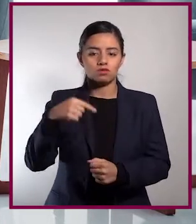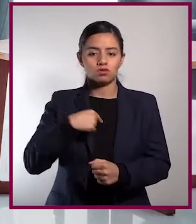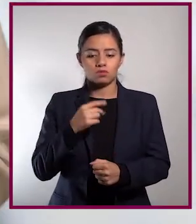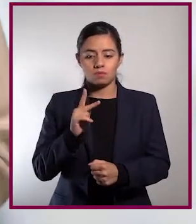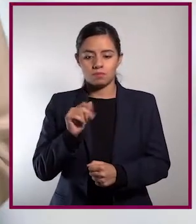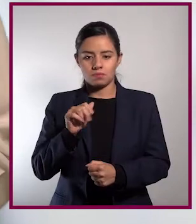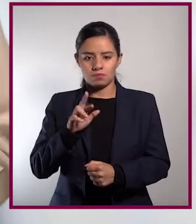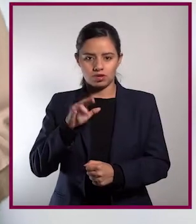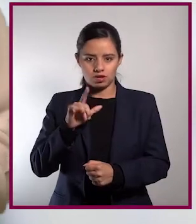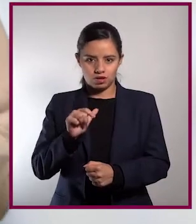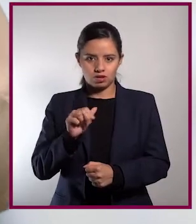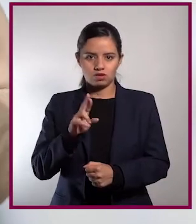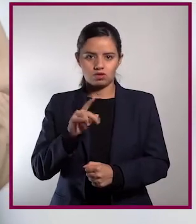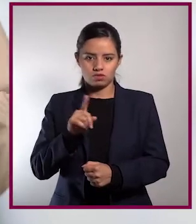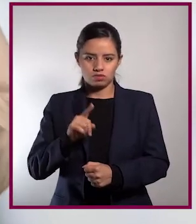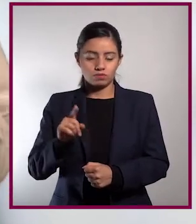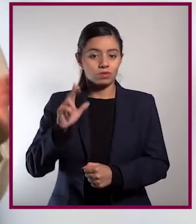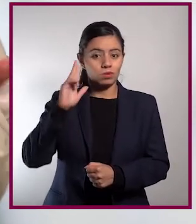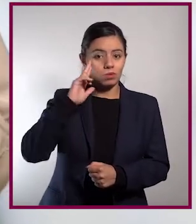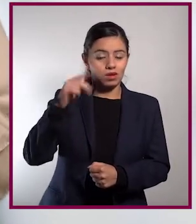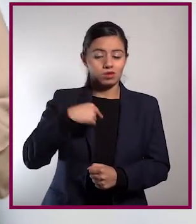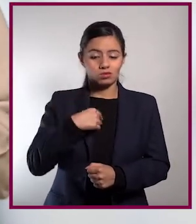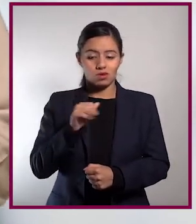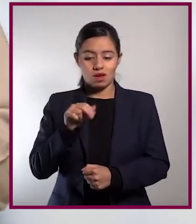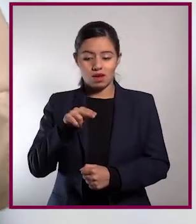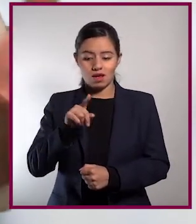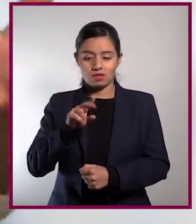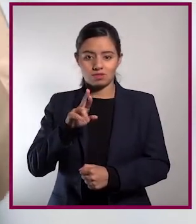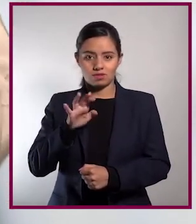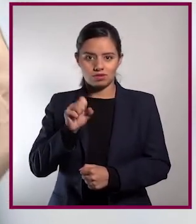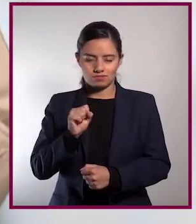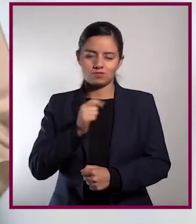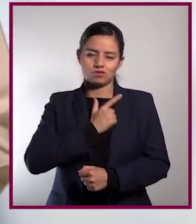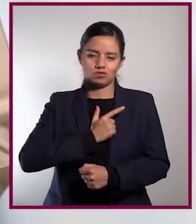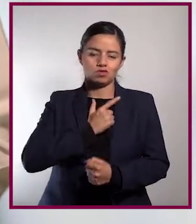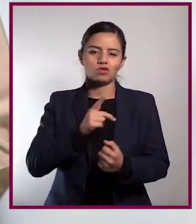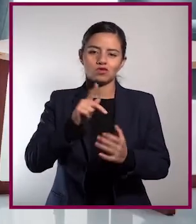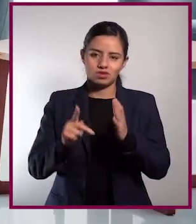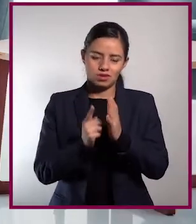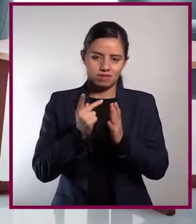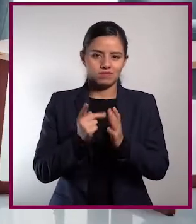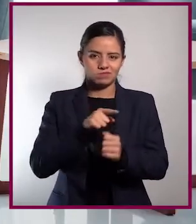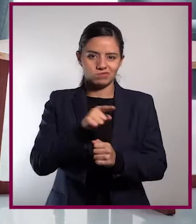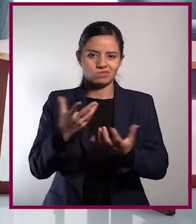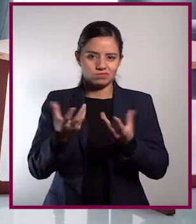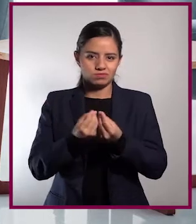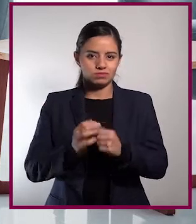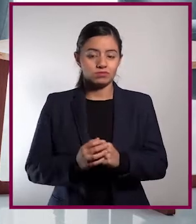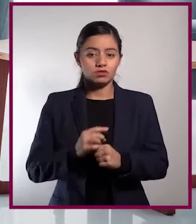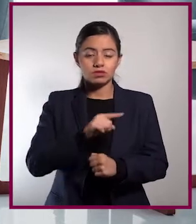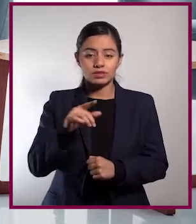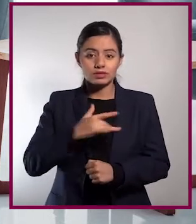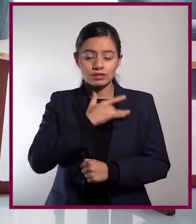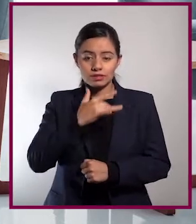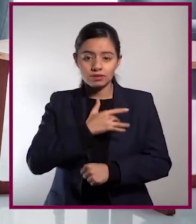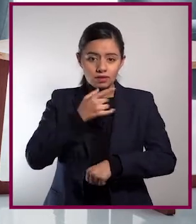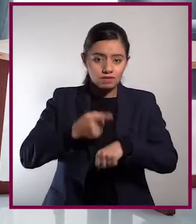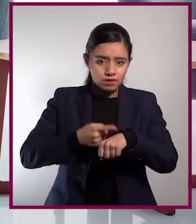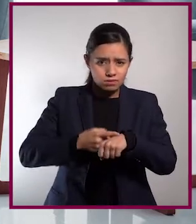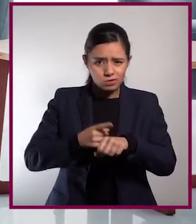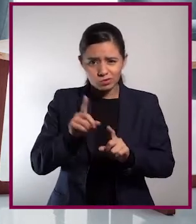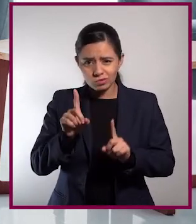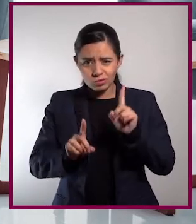Ruz. Hola, yo soy el doctor Andrés Castañeda y es un placer estar nuevamente con ustedes. Cuando nos sentimos enfermos, tenemos dudas